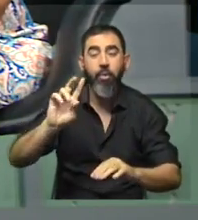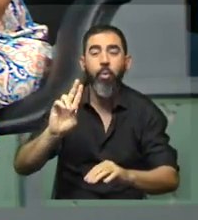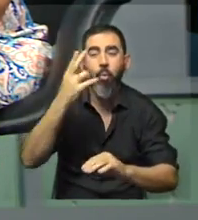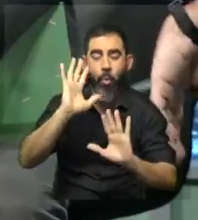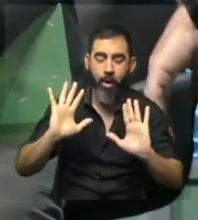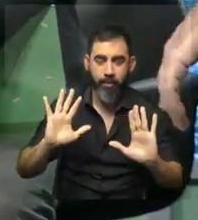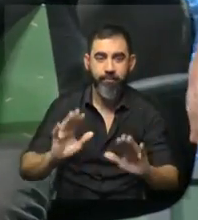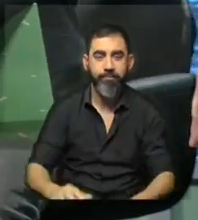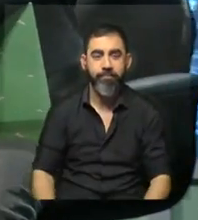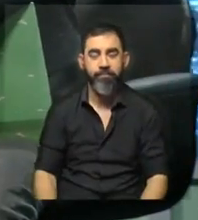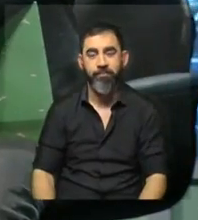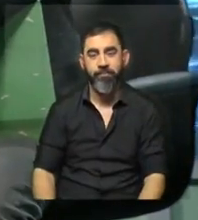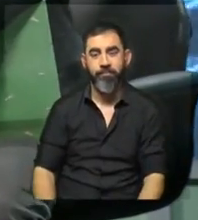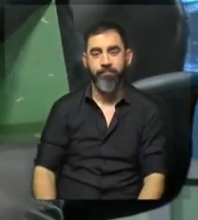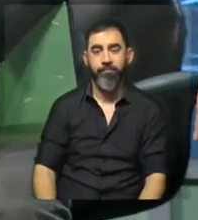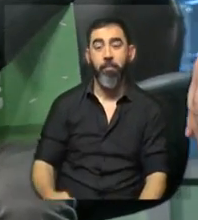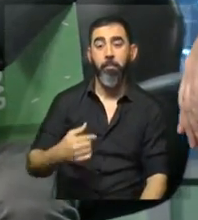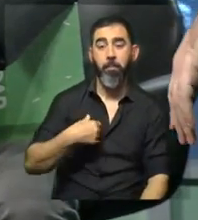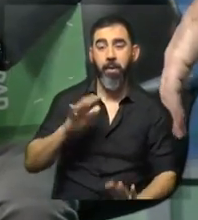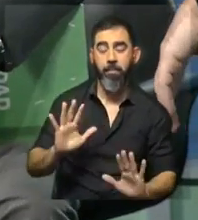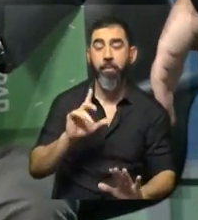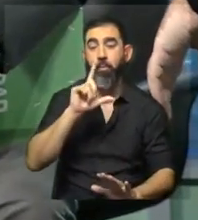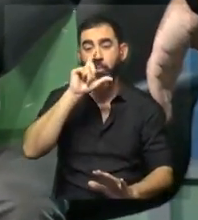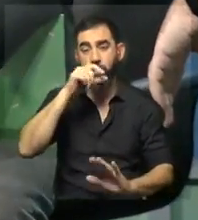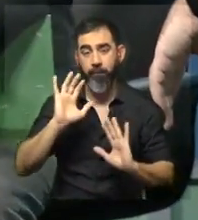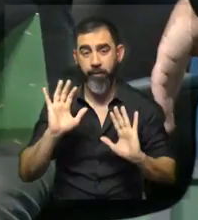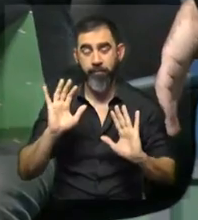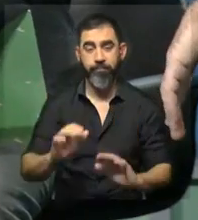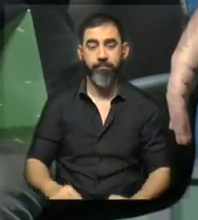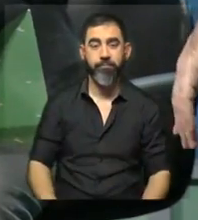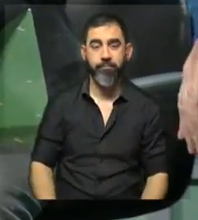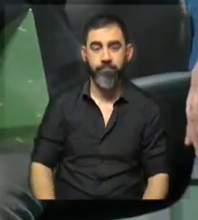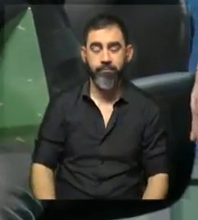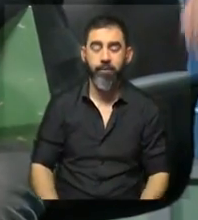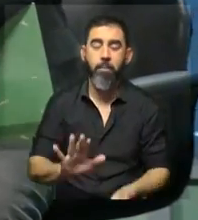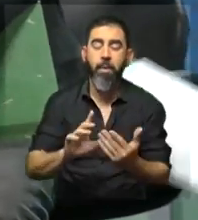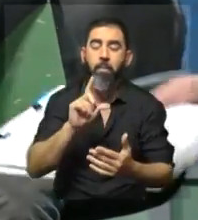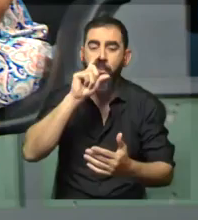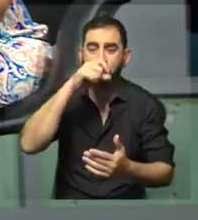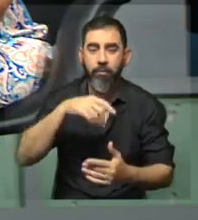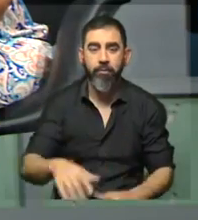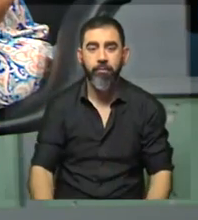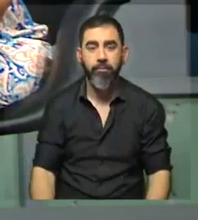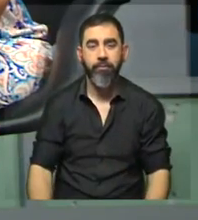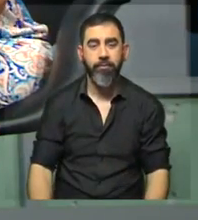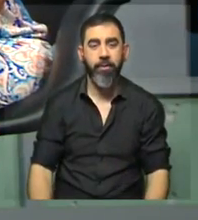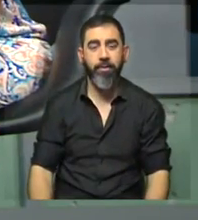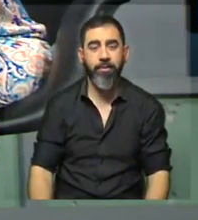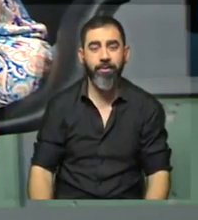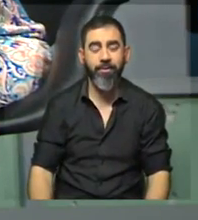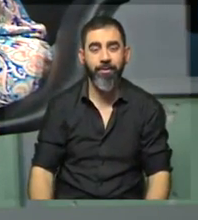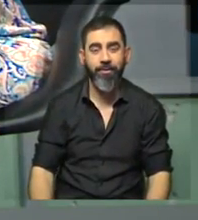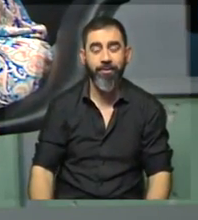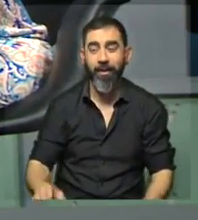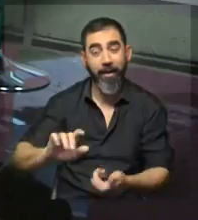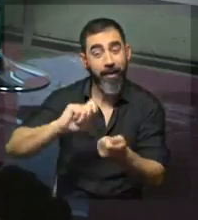gustó ahí? Para mí esto es Montevideo. Por eso digo, yo digo no confundir, pero sí, es más Montevideo. Es más montevideano. Comió panqueque el